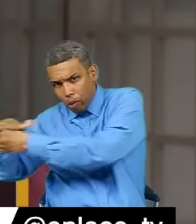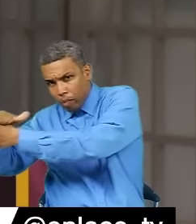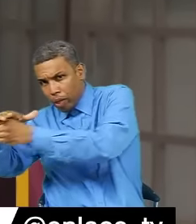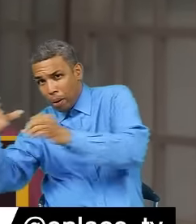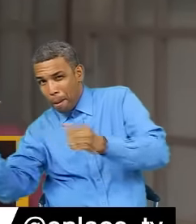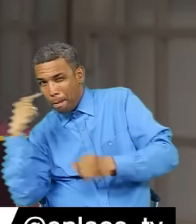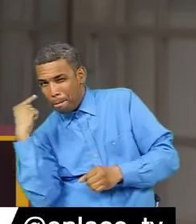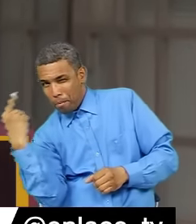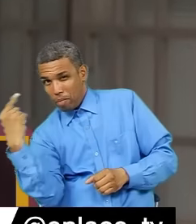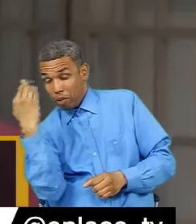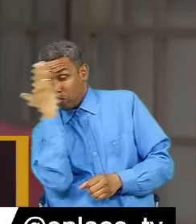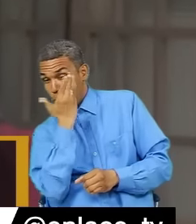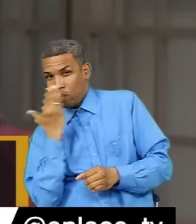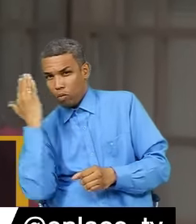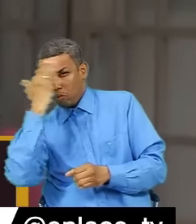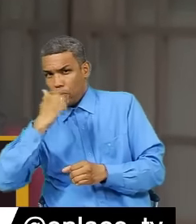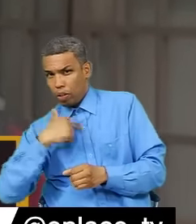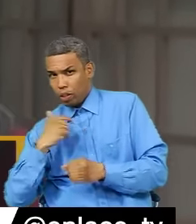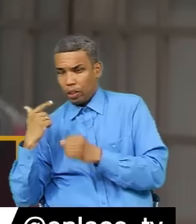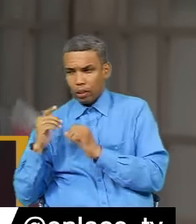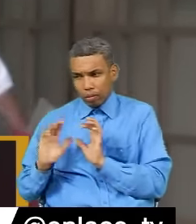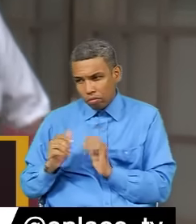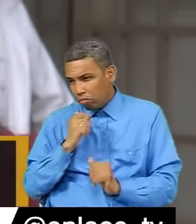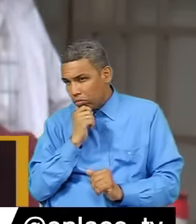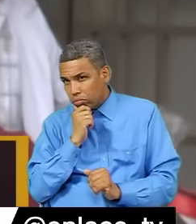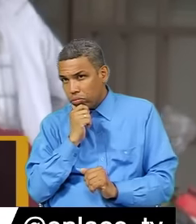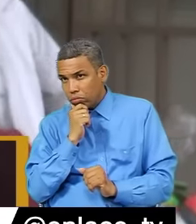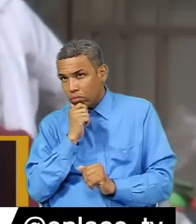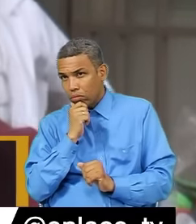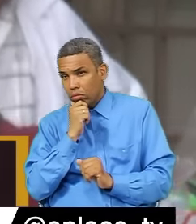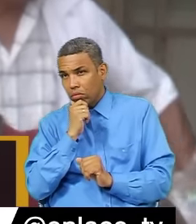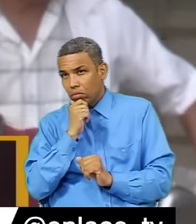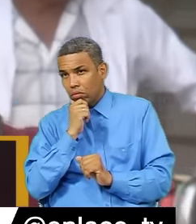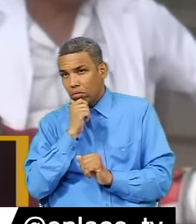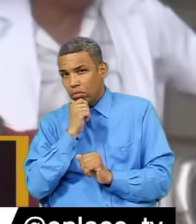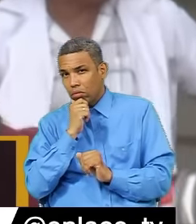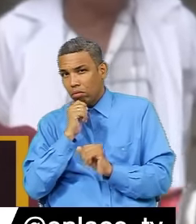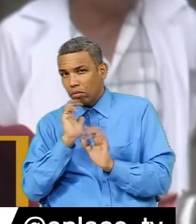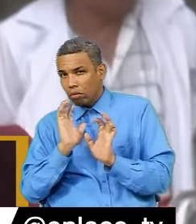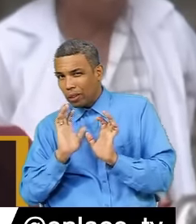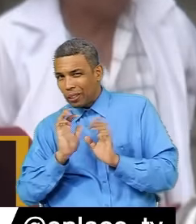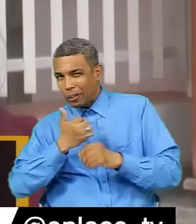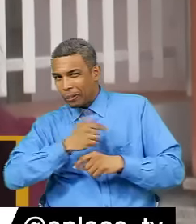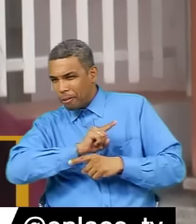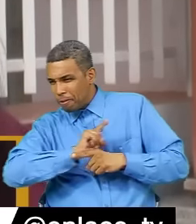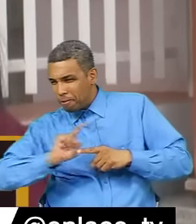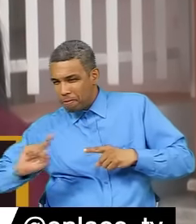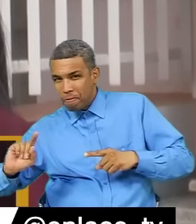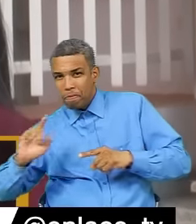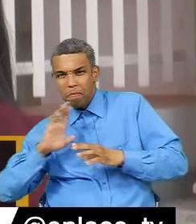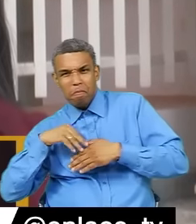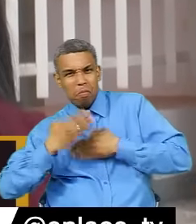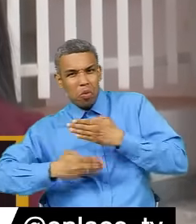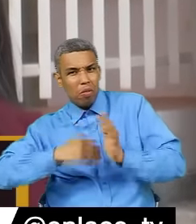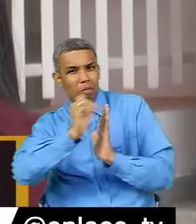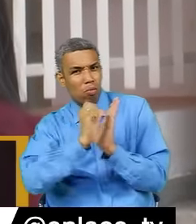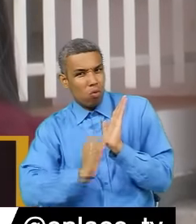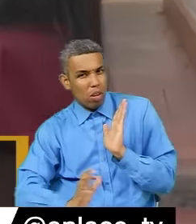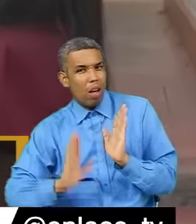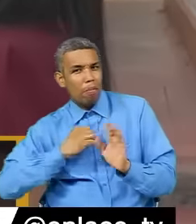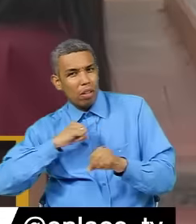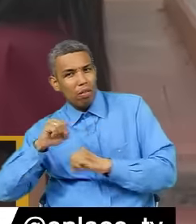lo del próximo año miramos si hay la necesidad y la implementamos para todo Barranca y miramos a ver hasta cuándo. La iniciativa surge ante el